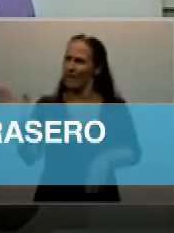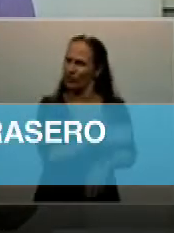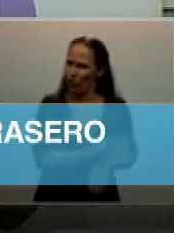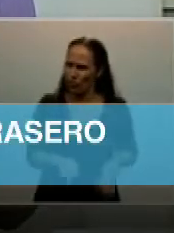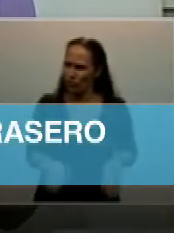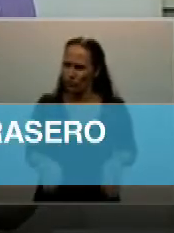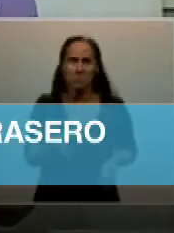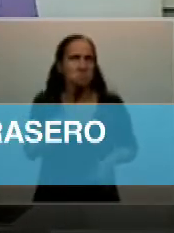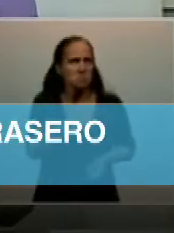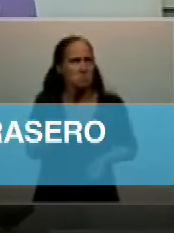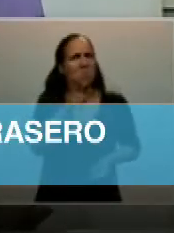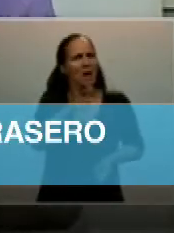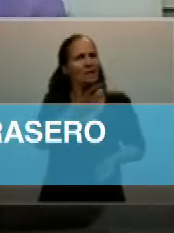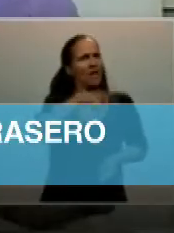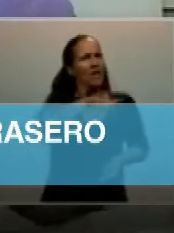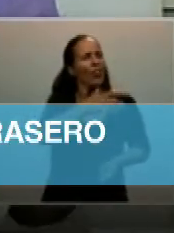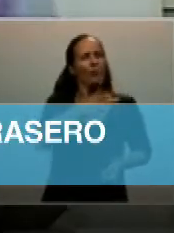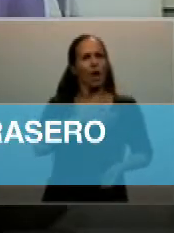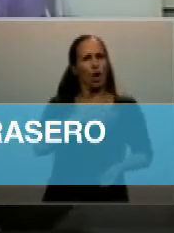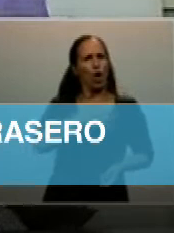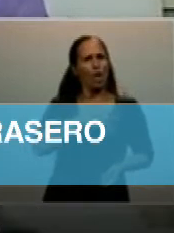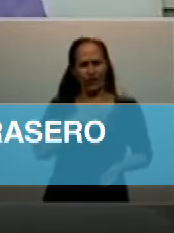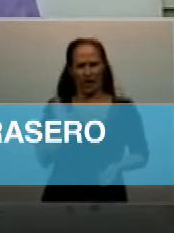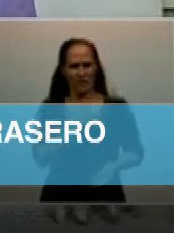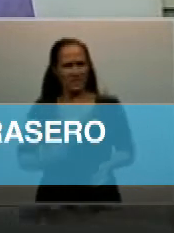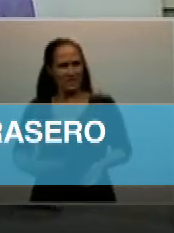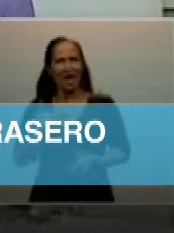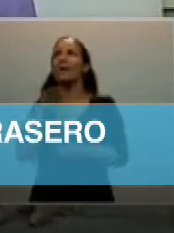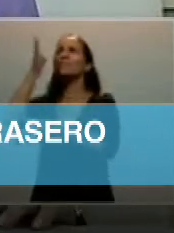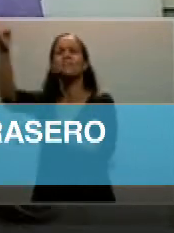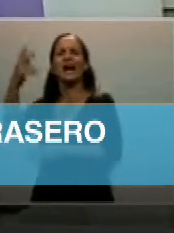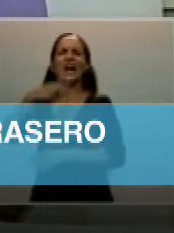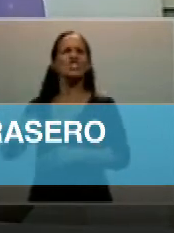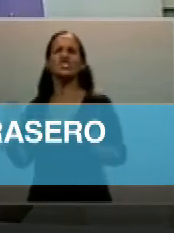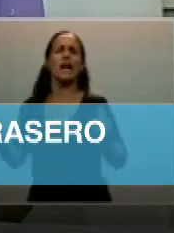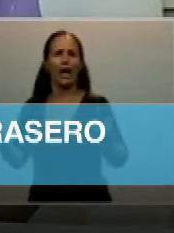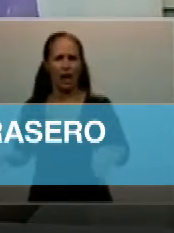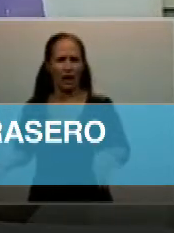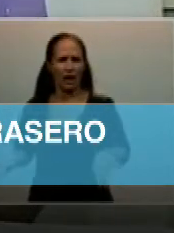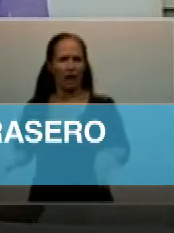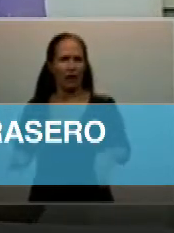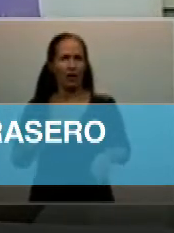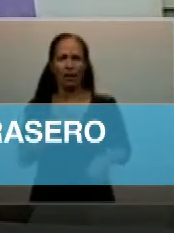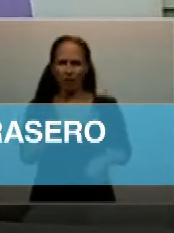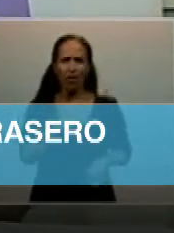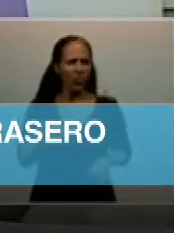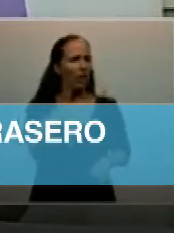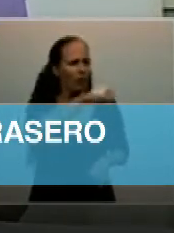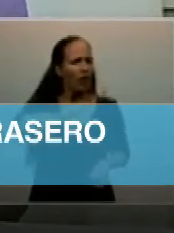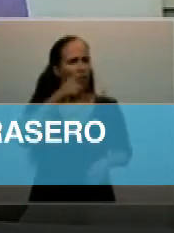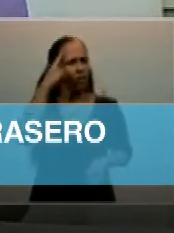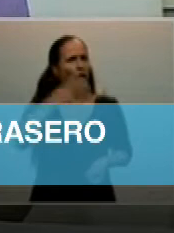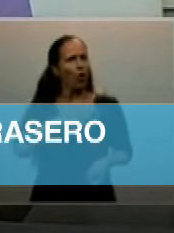La presidenta Cristina Fernández de Kirchner señaló que Argentina no es el corral de nadie, no es el patio trasero de ningún país,